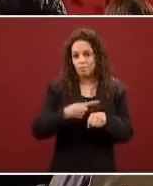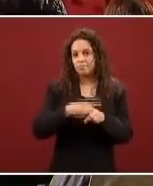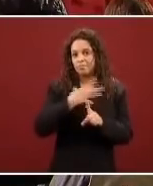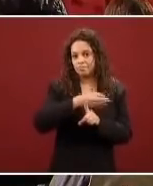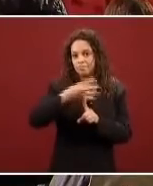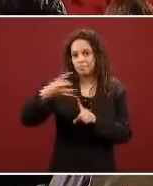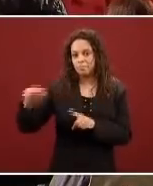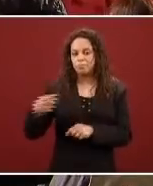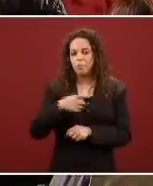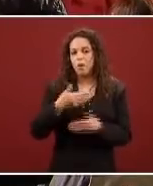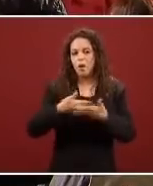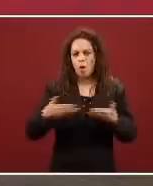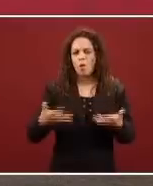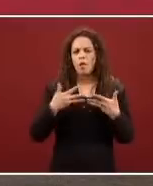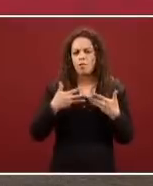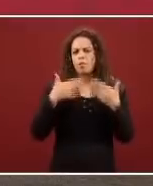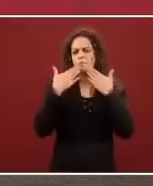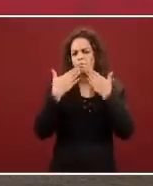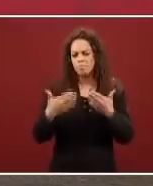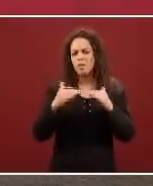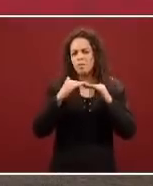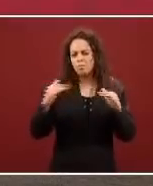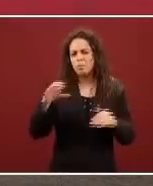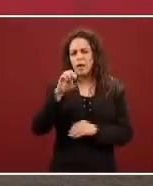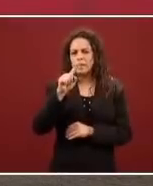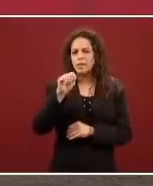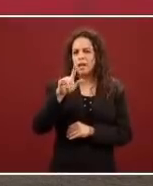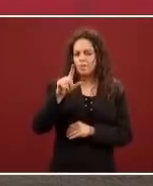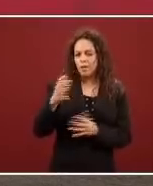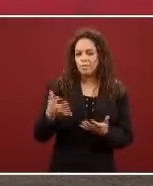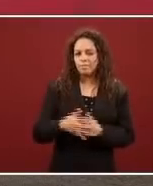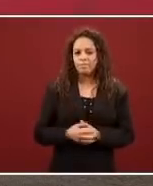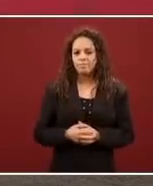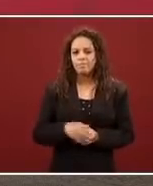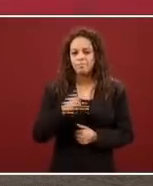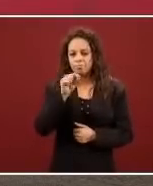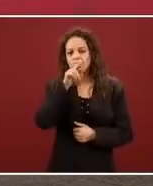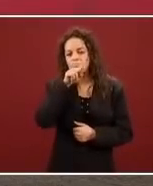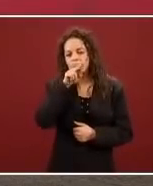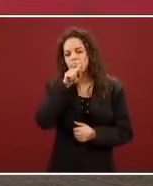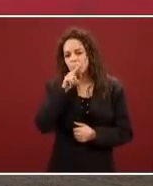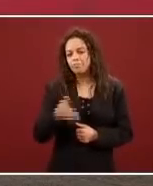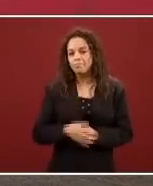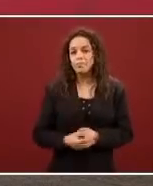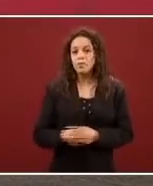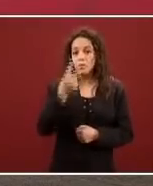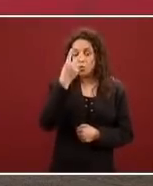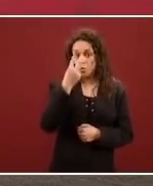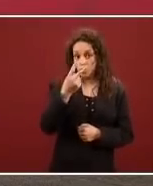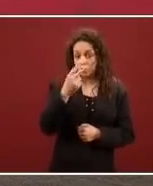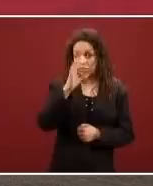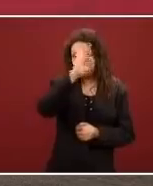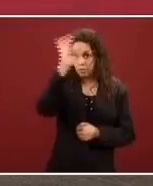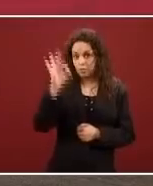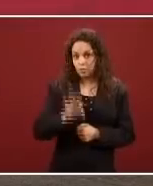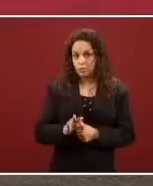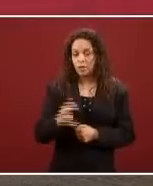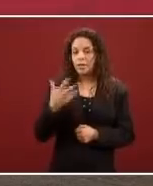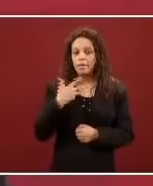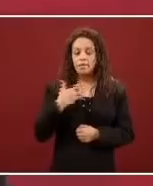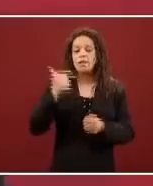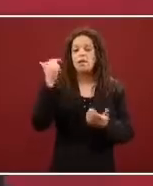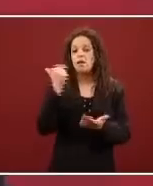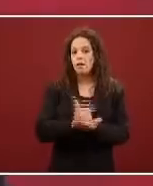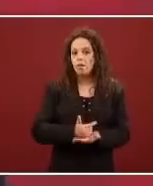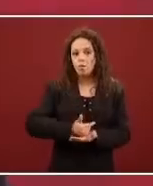evolución estable, una evolución, digamos, a la mejoría. Tenemos sí un 2% de casos graves y, bueno, ya